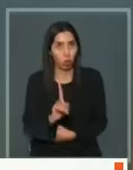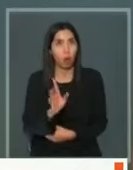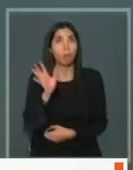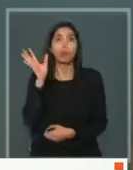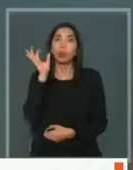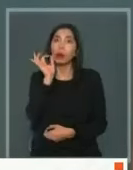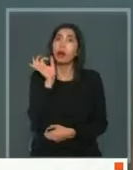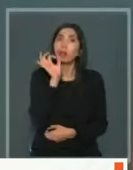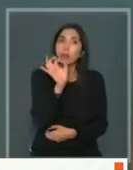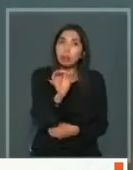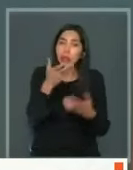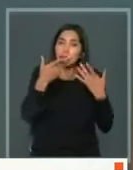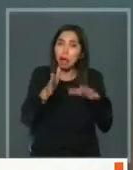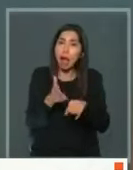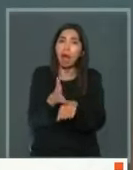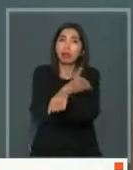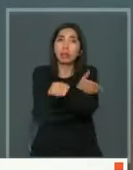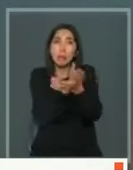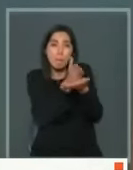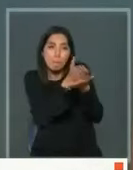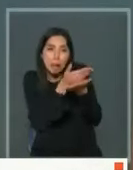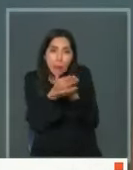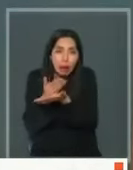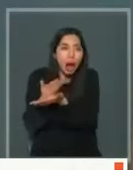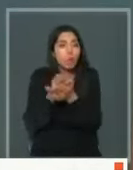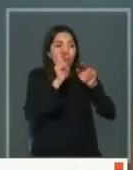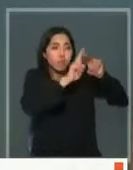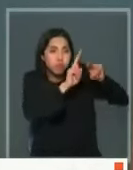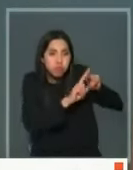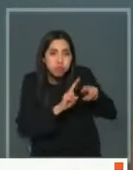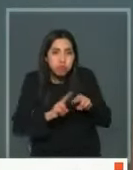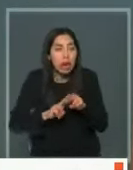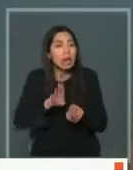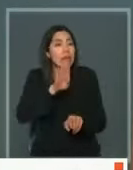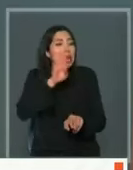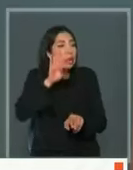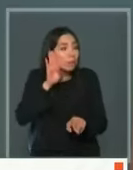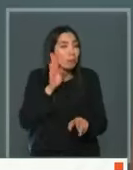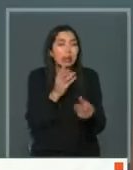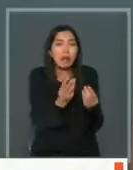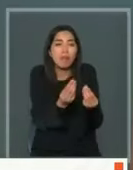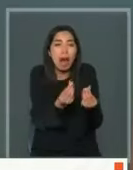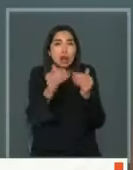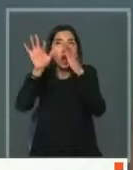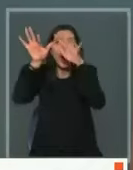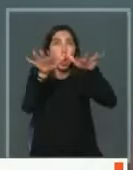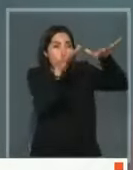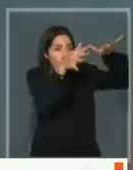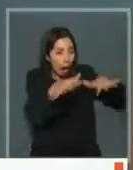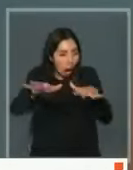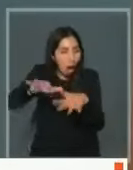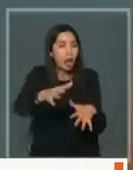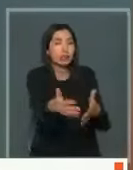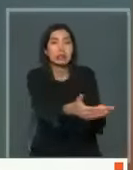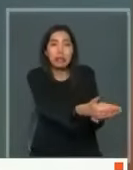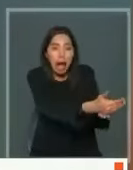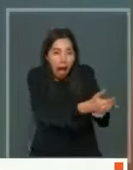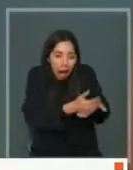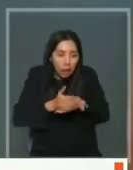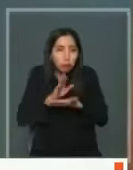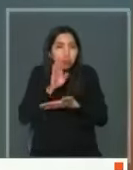contingencia que se nos avecinaba, realizando trabajos preventivos de limpieza y retiro de barros y hojas en el colector que está fuera de nuestro